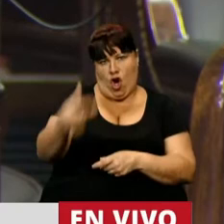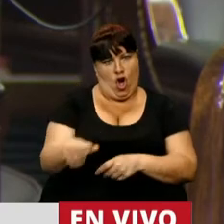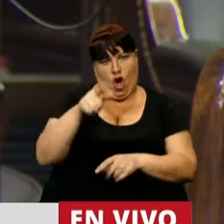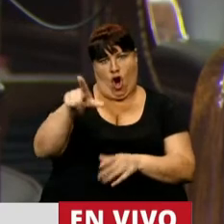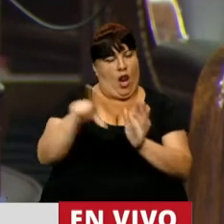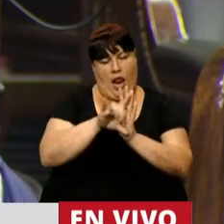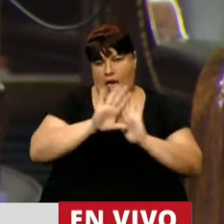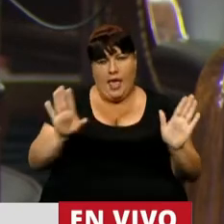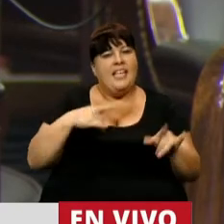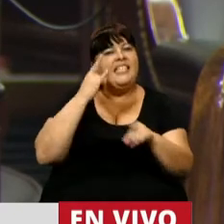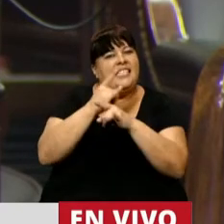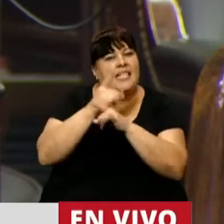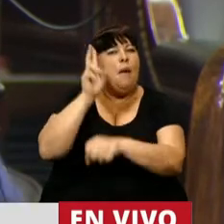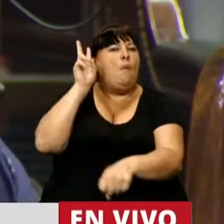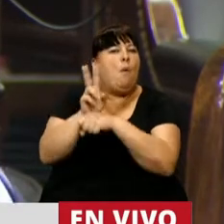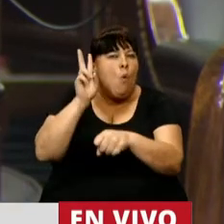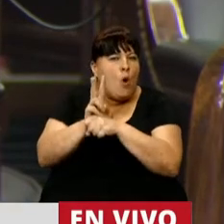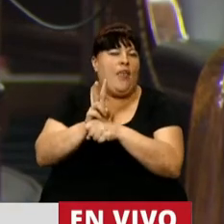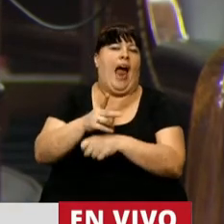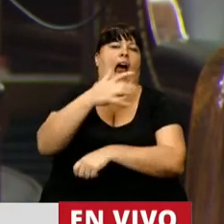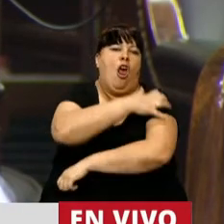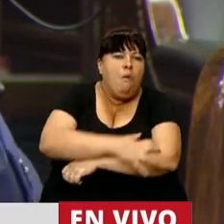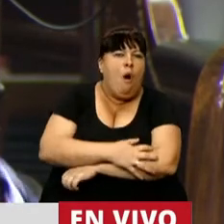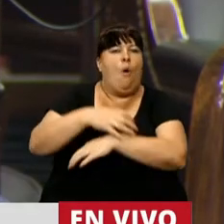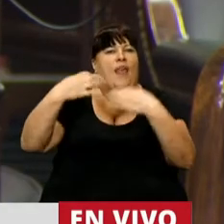favor de esta ley. Siempre vamos a proteger a los que menos